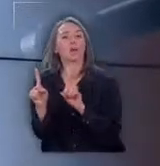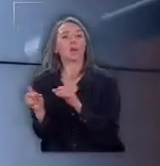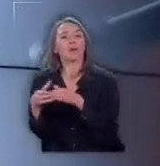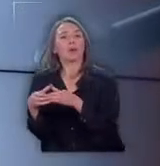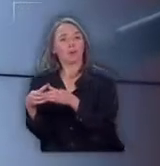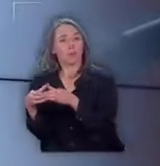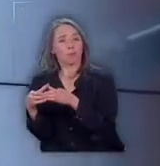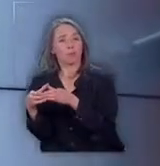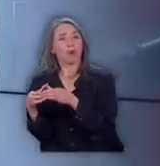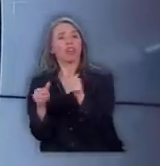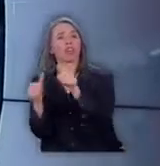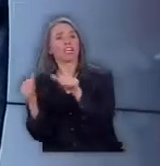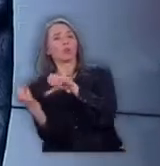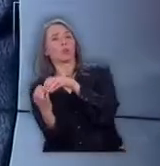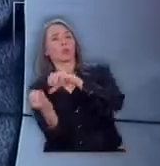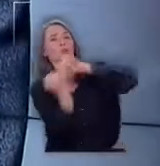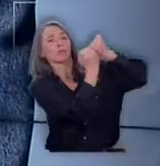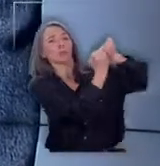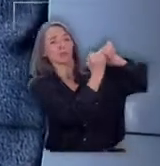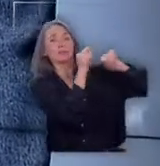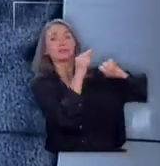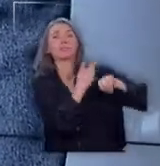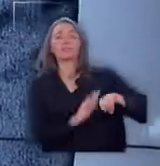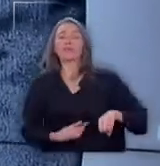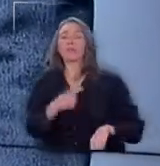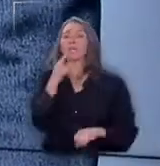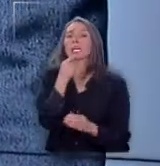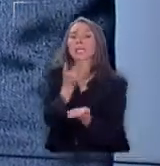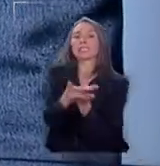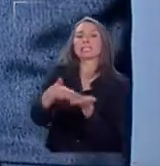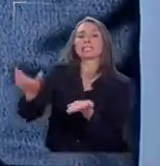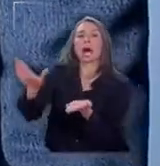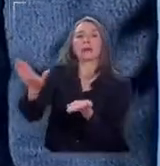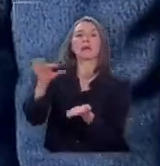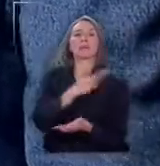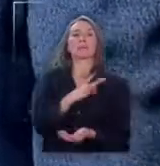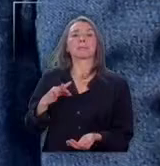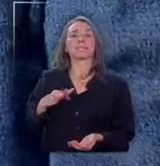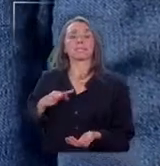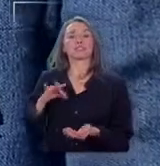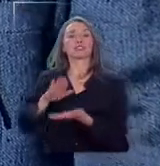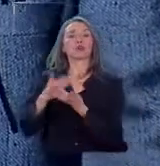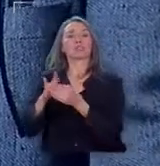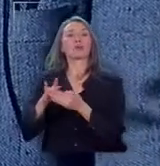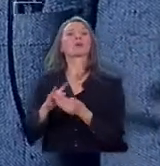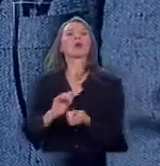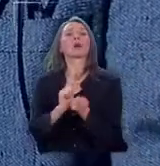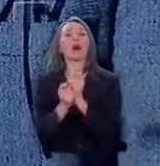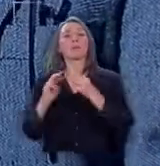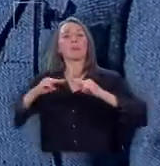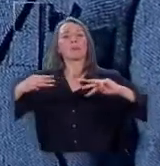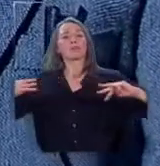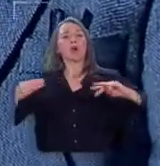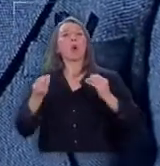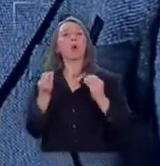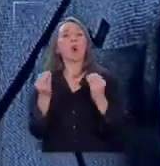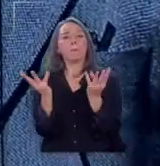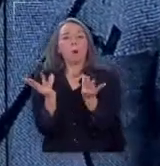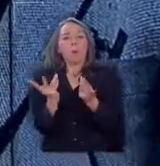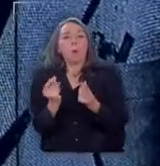la oposición que cuestionaron su gestión y además pidieron su salida luego del cambio metodológico para el conteo de fallecidos en el